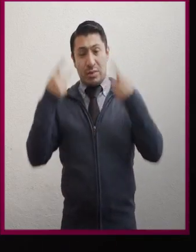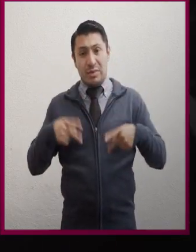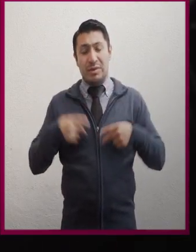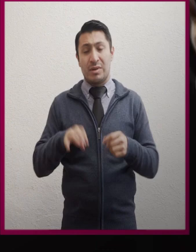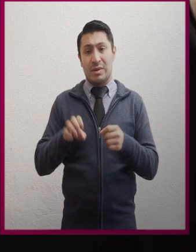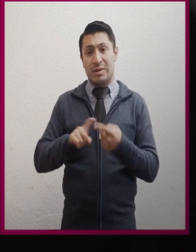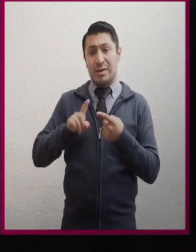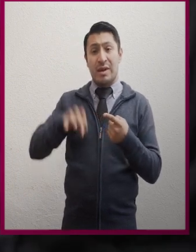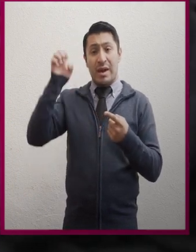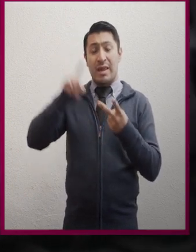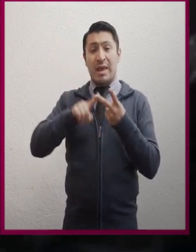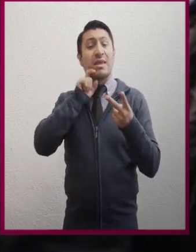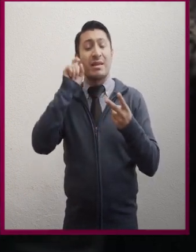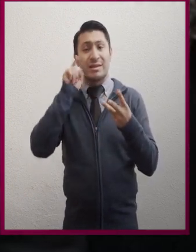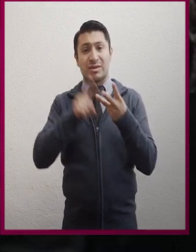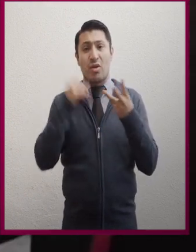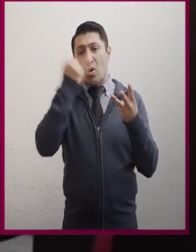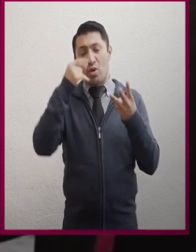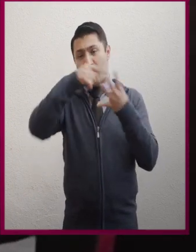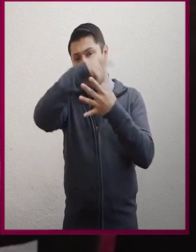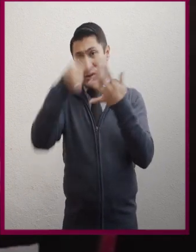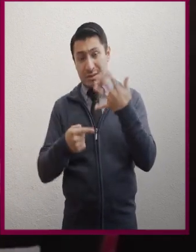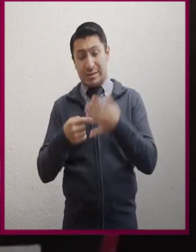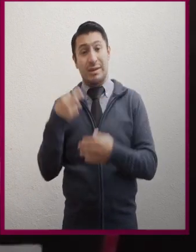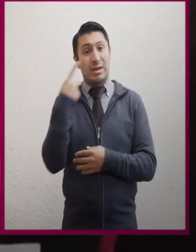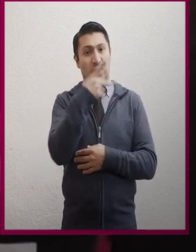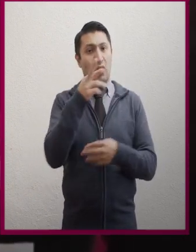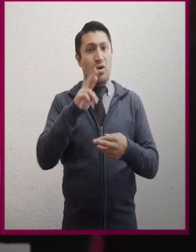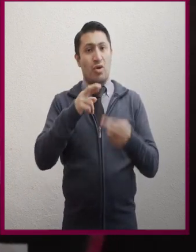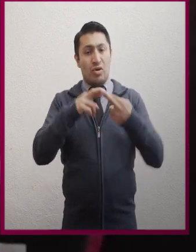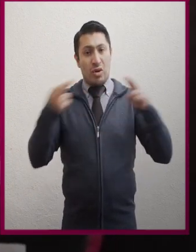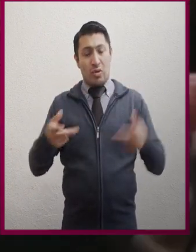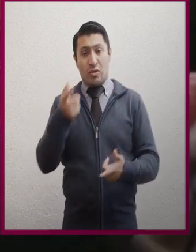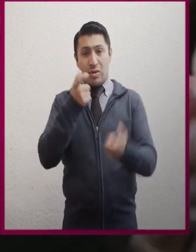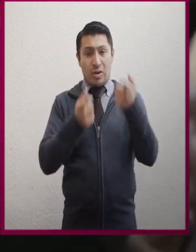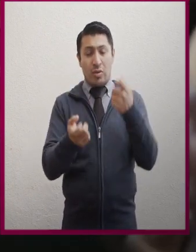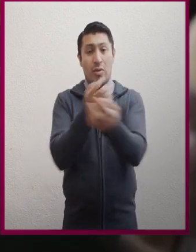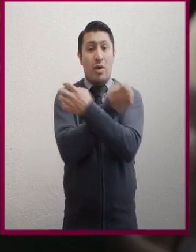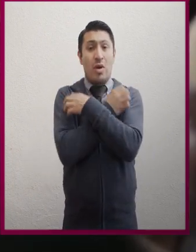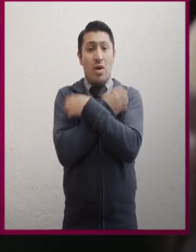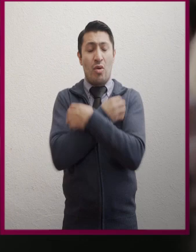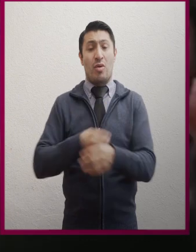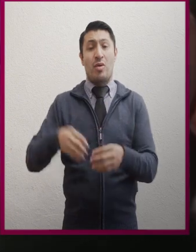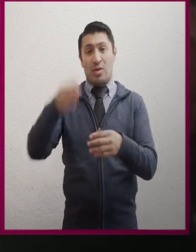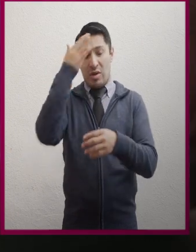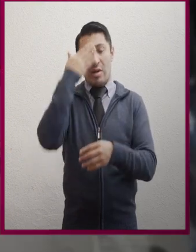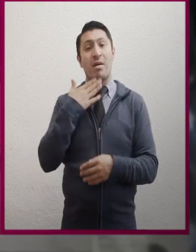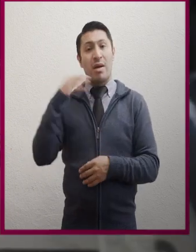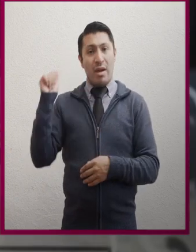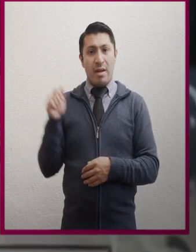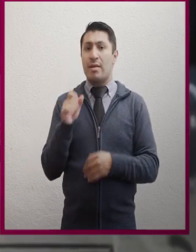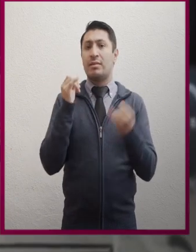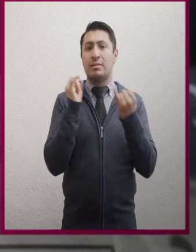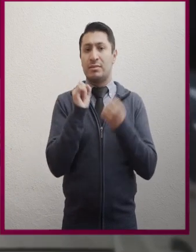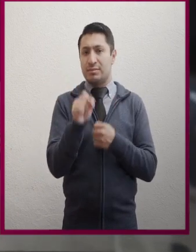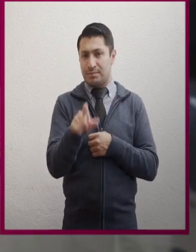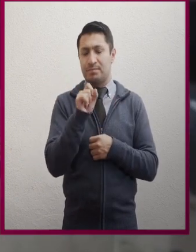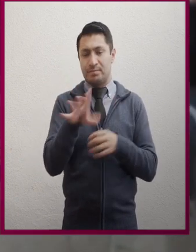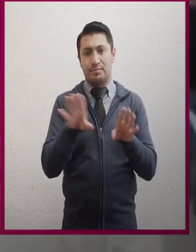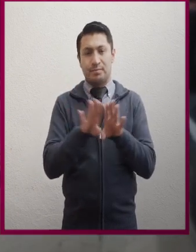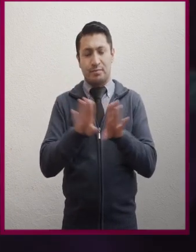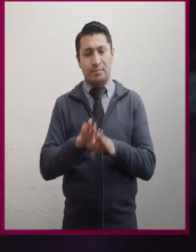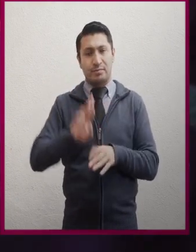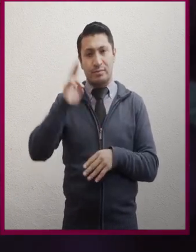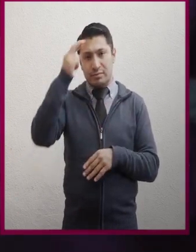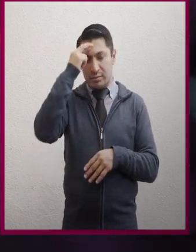los migrantes, edad, sexo, idioma, etc., así como sus recursos económicos, educación y capacidades.